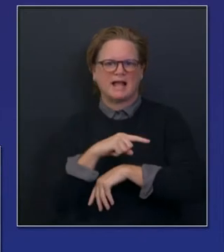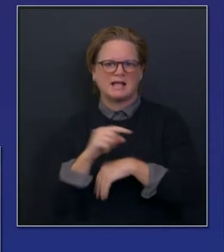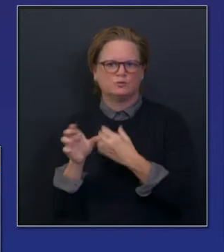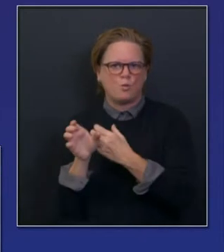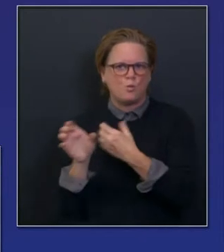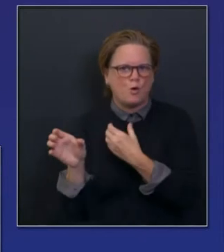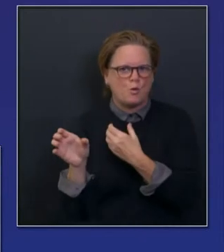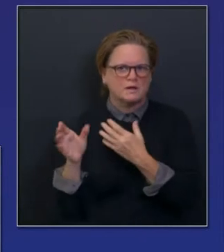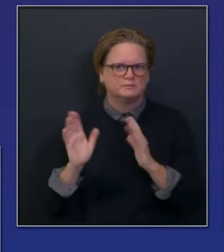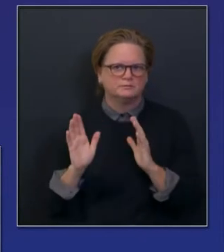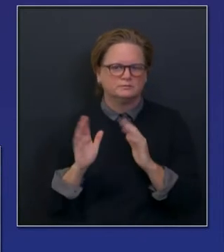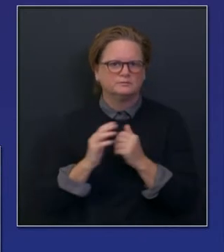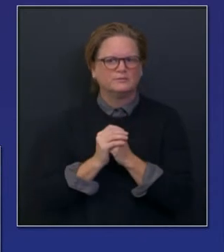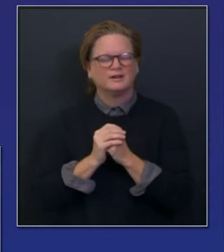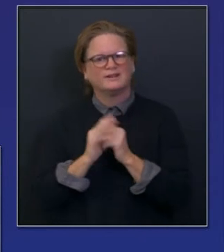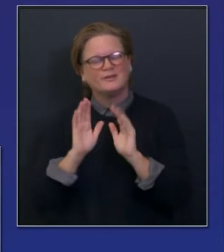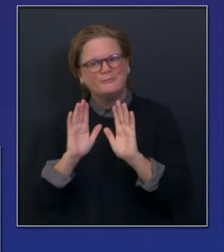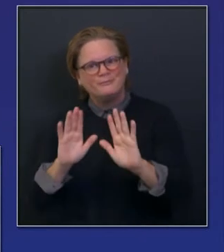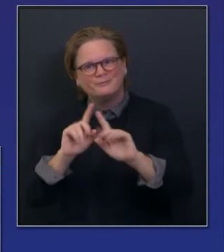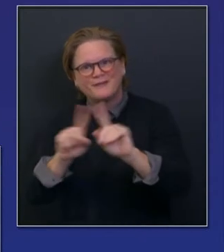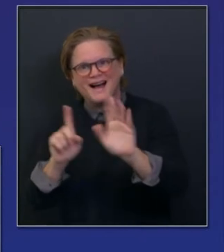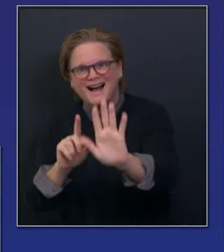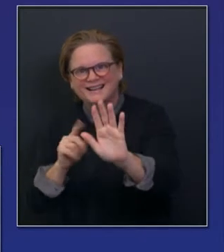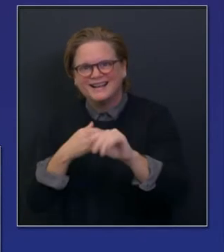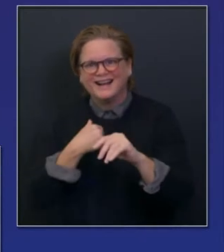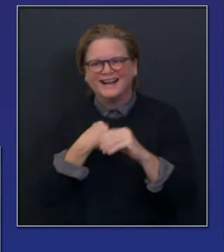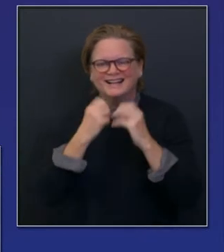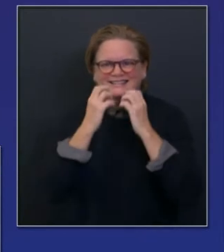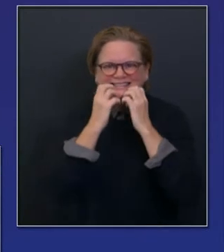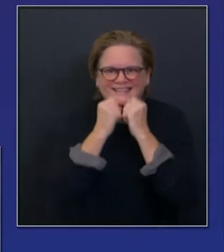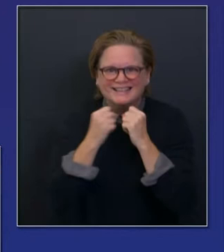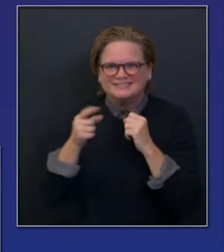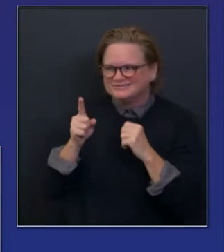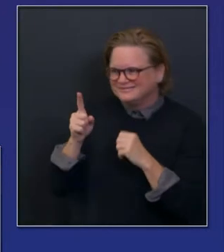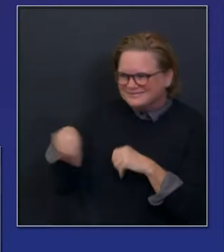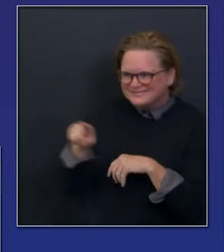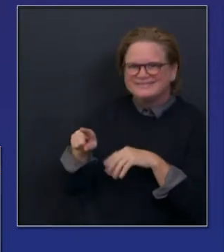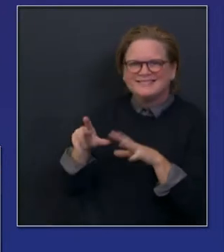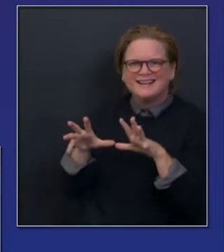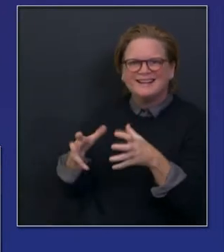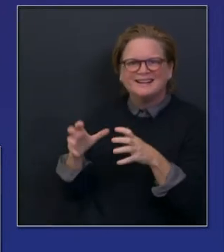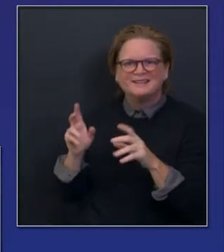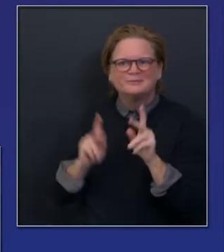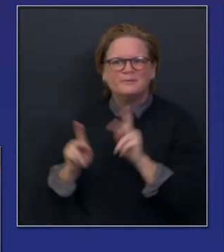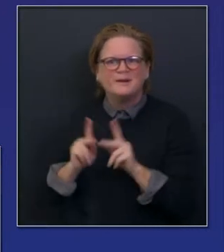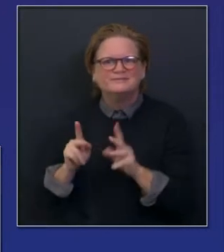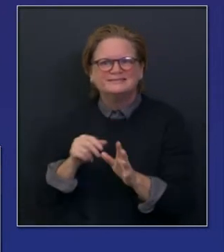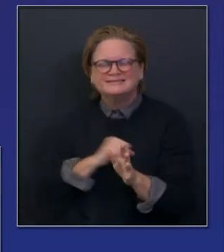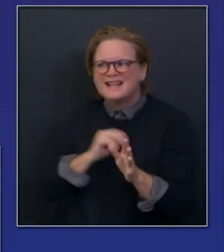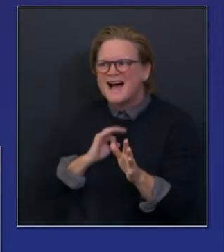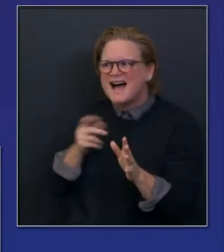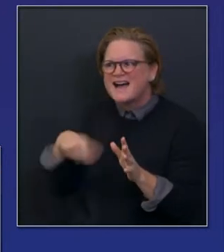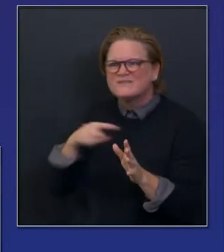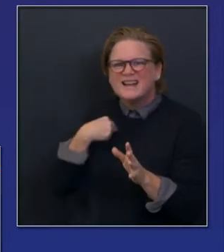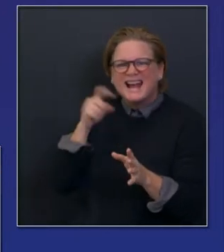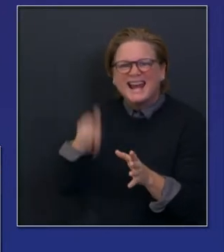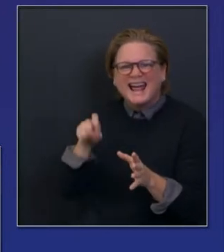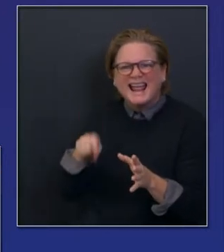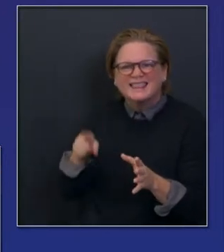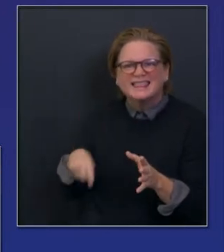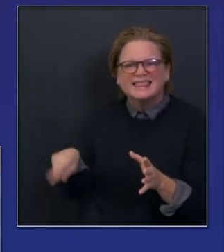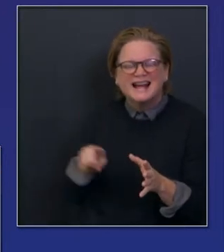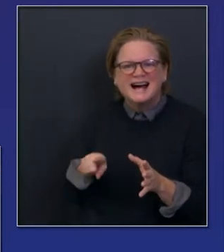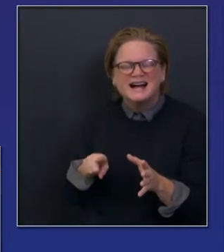salvaguardar su seguridad y salud y para salvaguardar el número de personal disponible. Emitimos